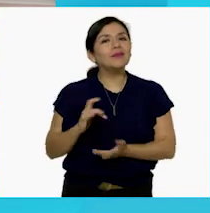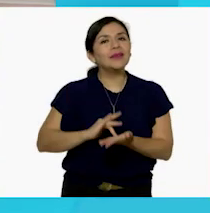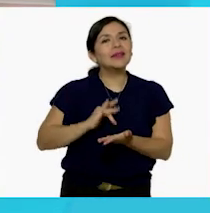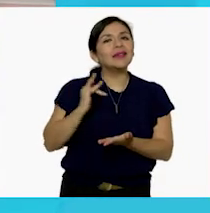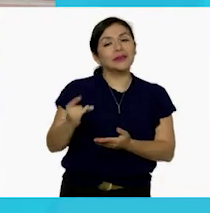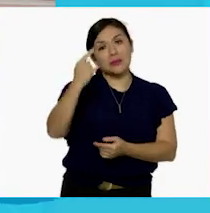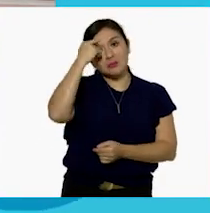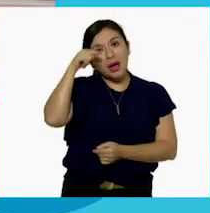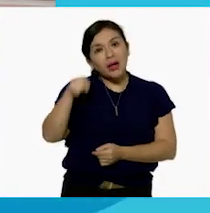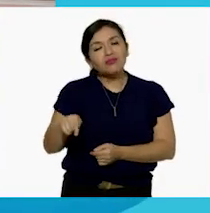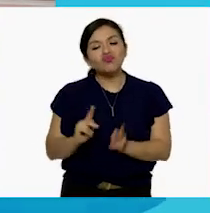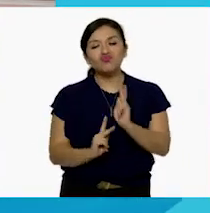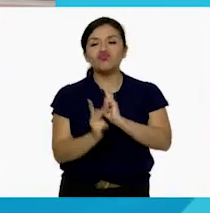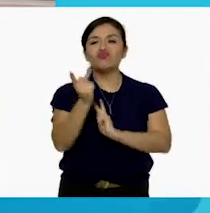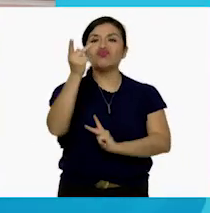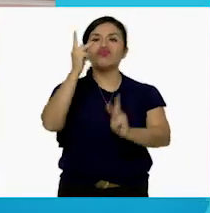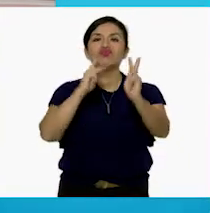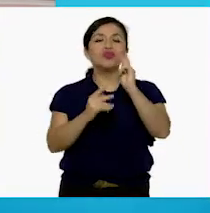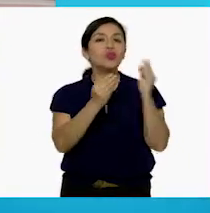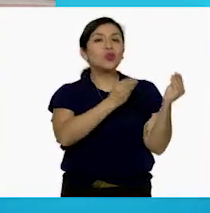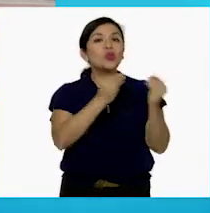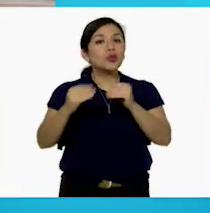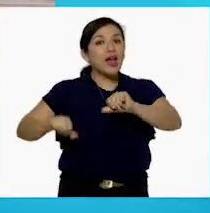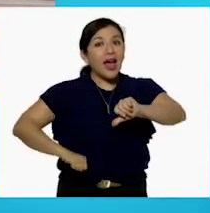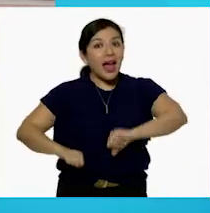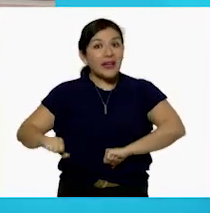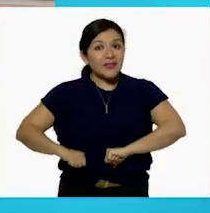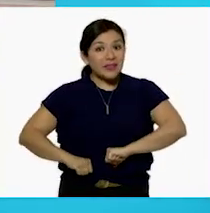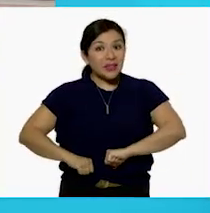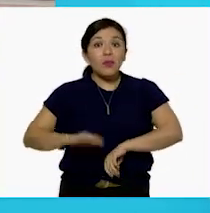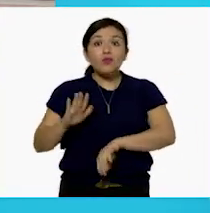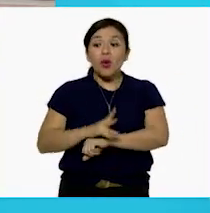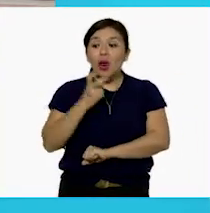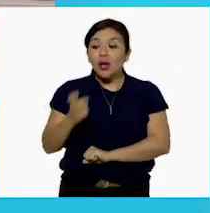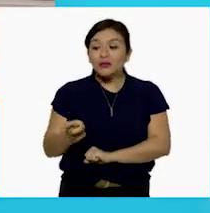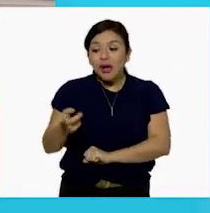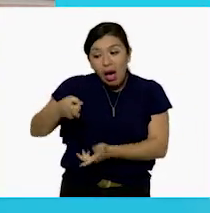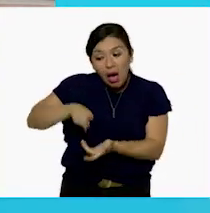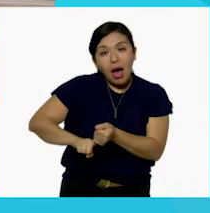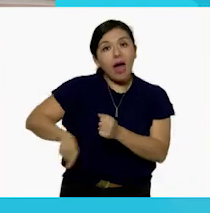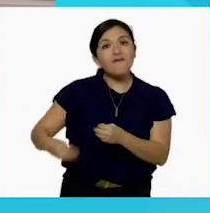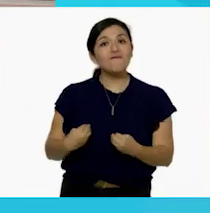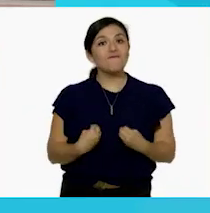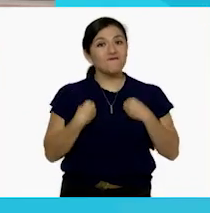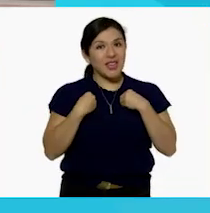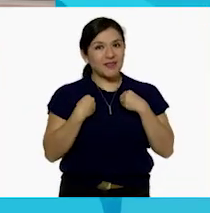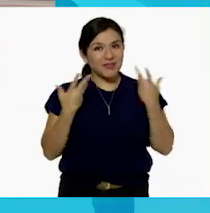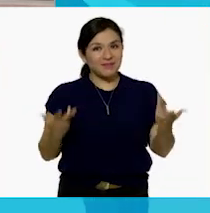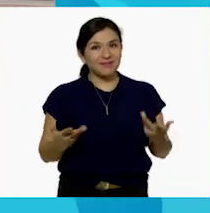dependen muchas acciones, ya que son un ser vivo.